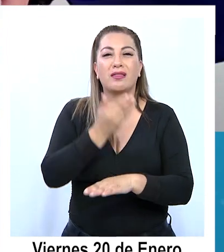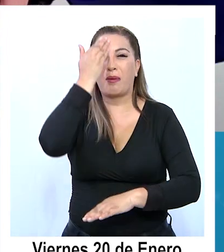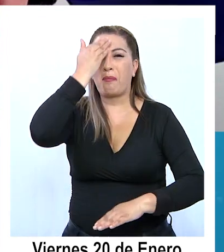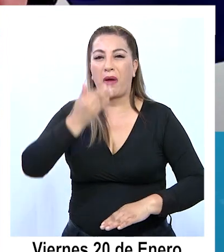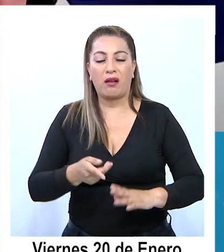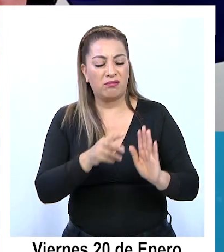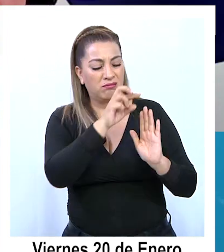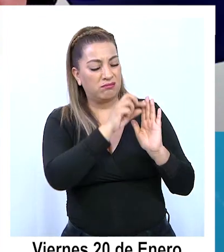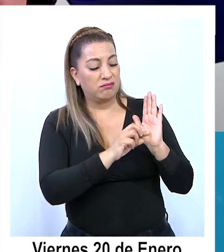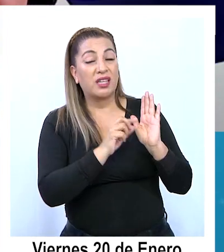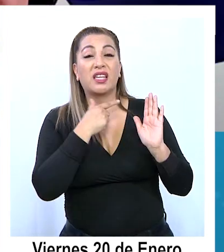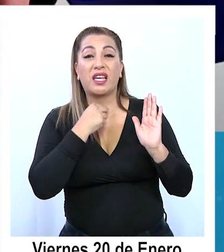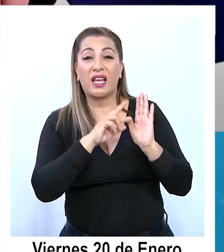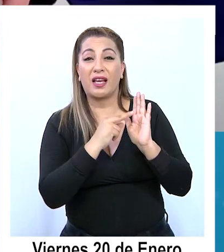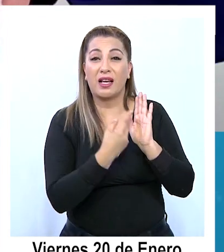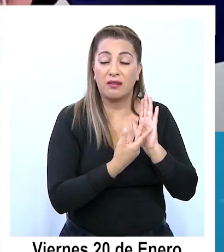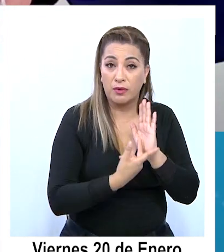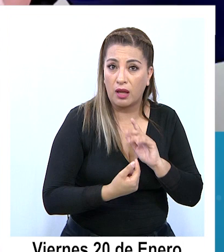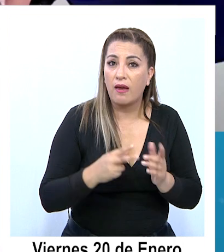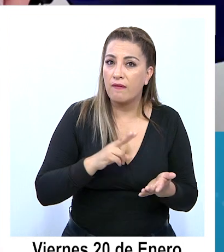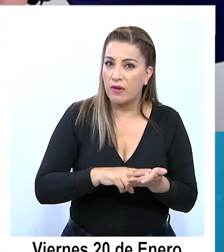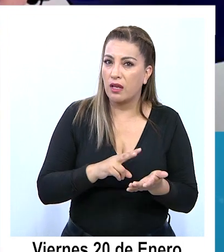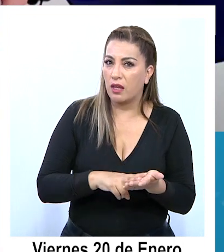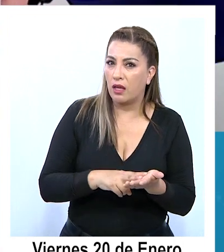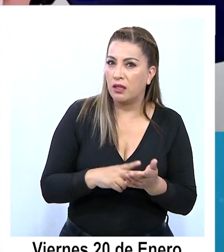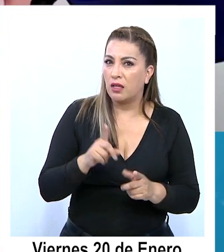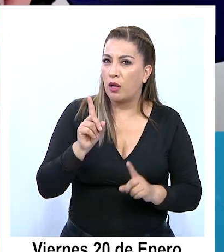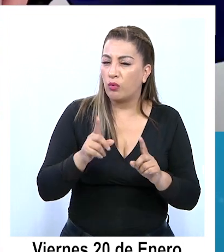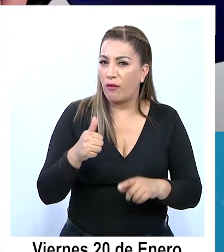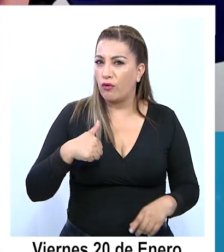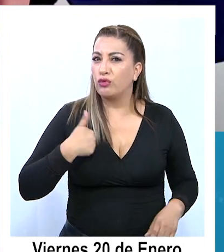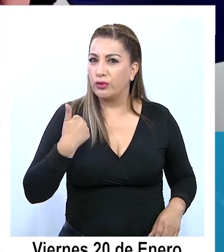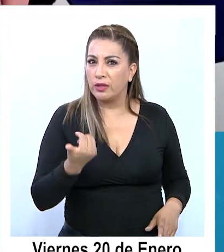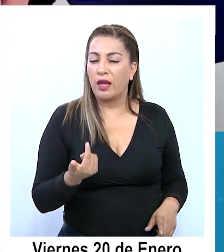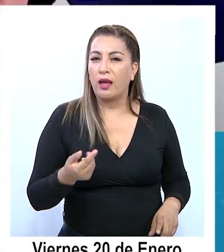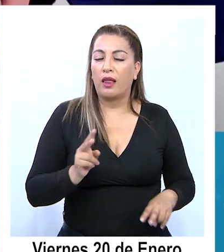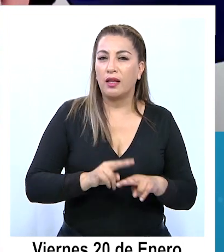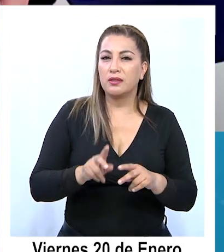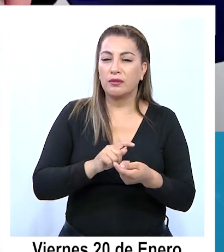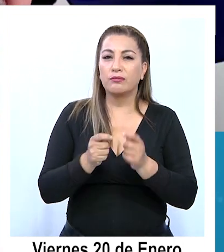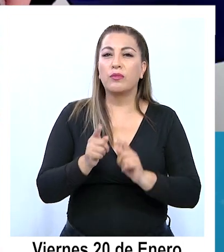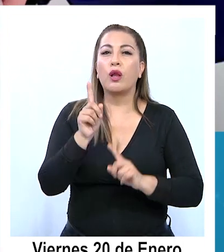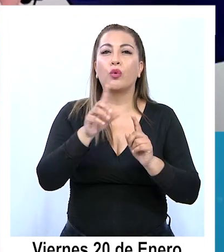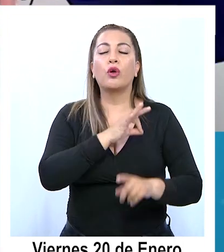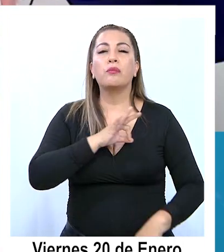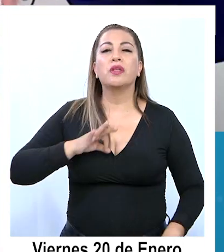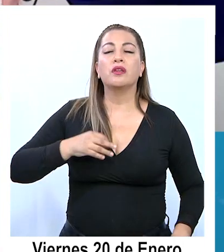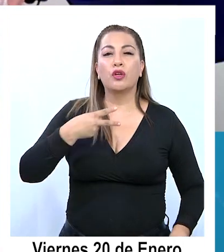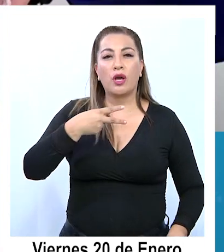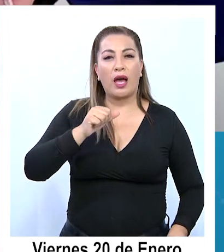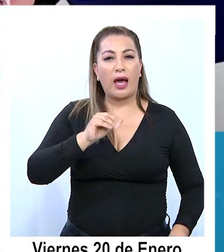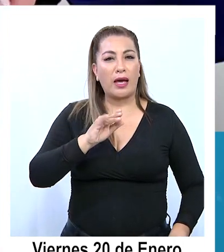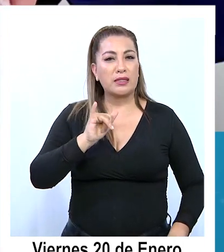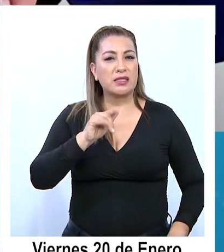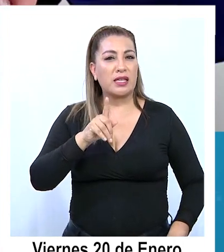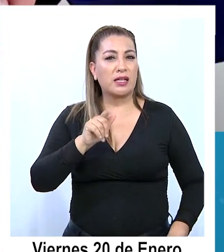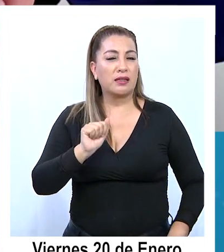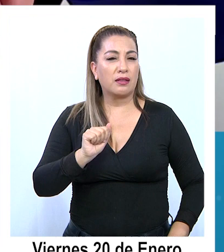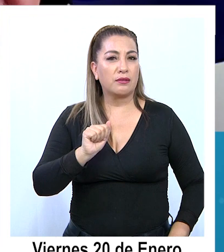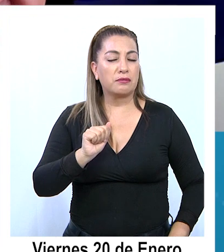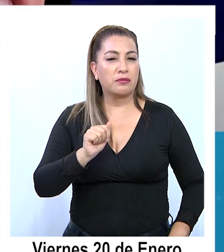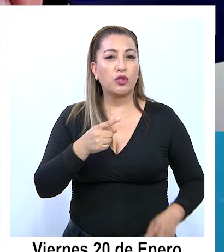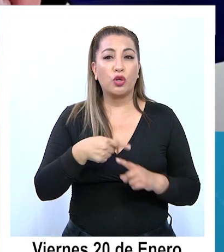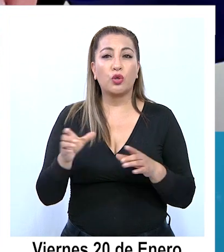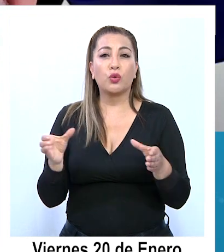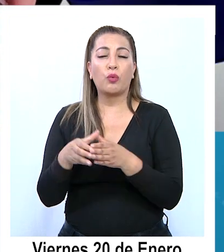serie de aprensiones respecto de si existe realmente voluntad o no. Recordemos que es cierto, los ministros de Hacienda, de la concertación, bueno,